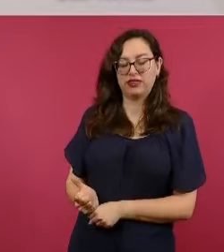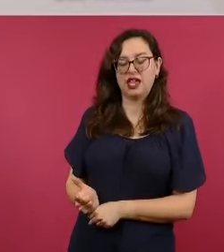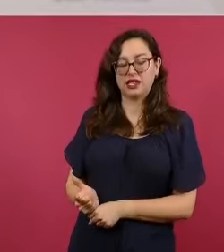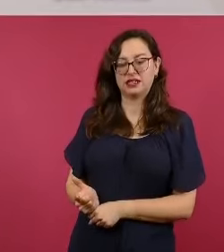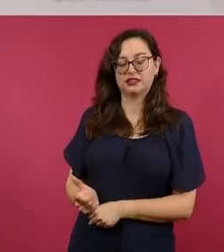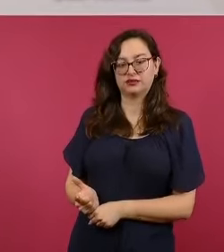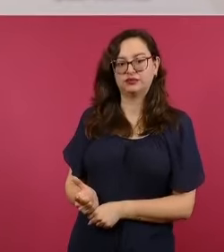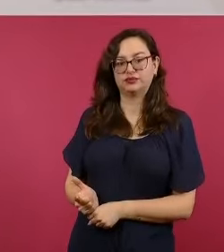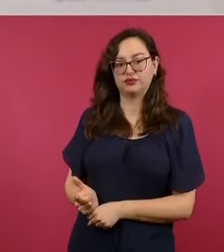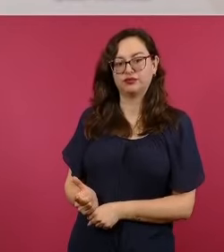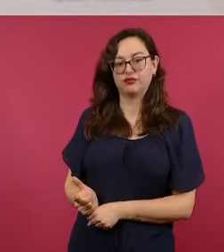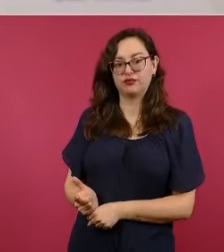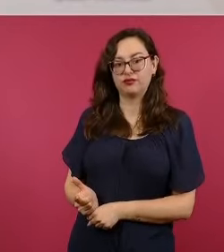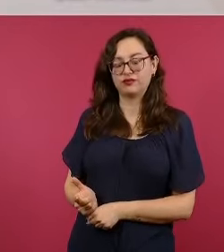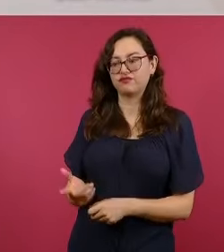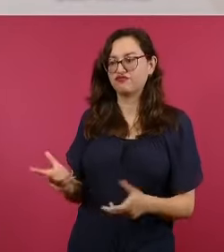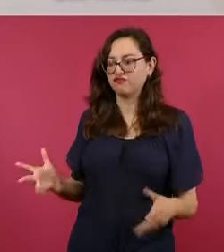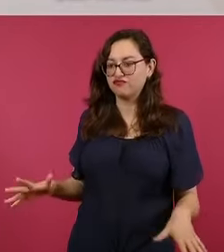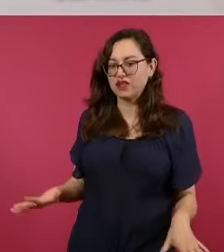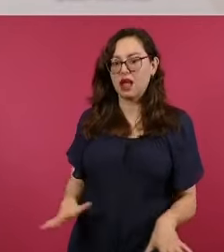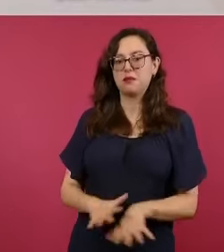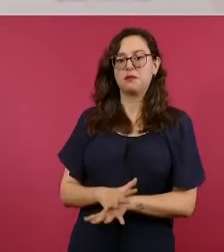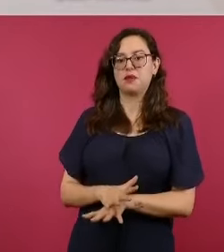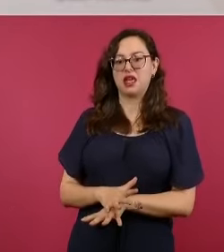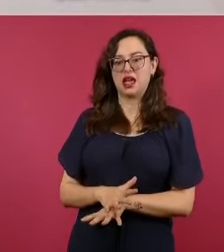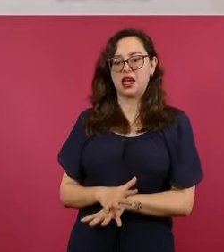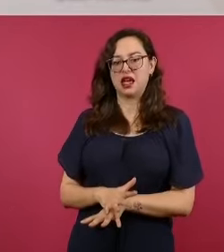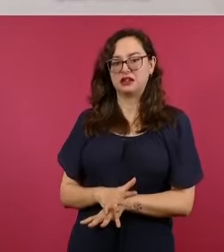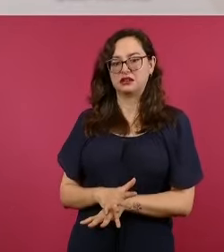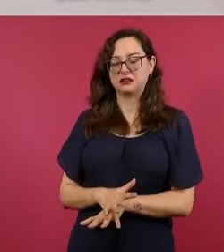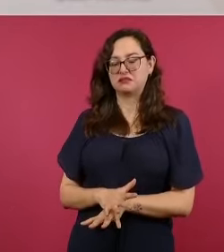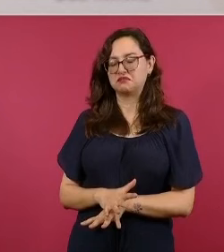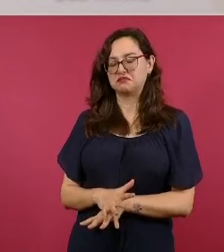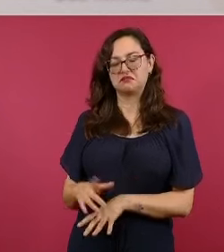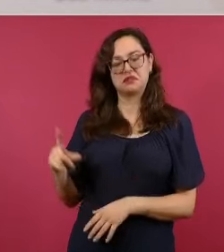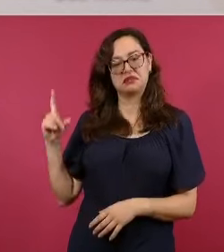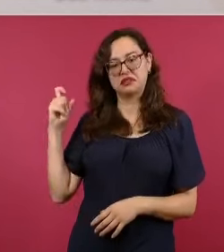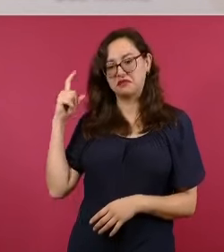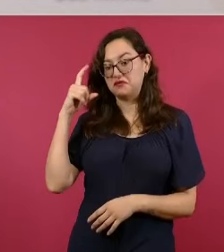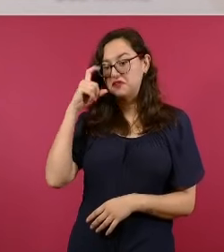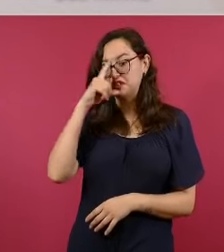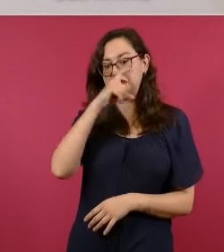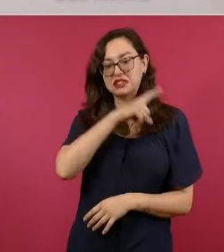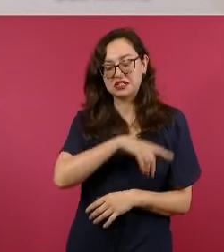poder llevar a cabo la obra de